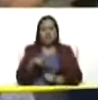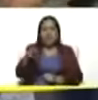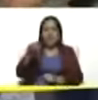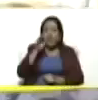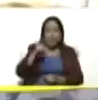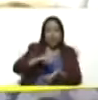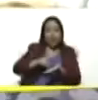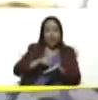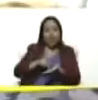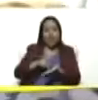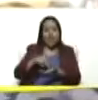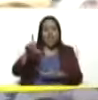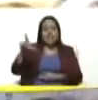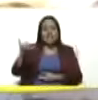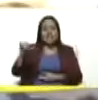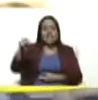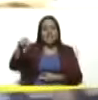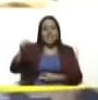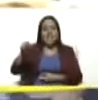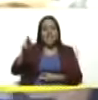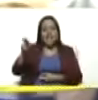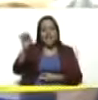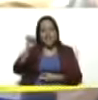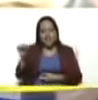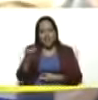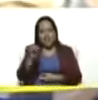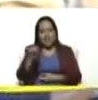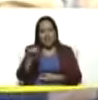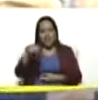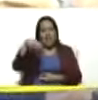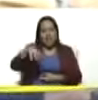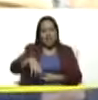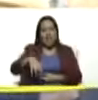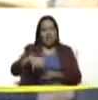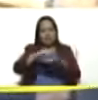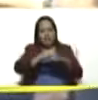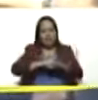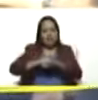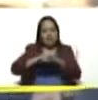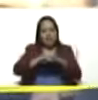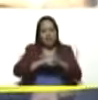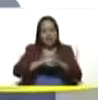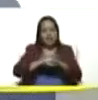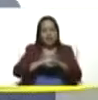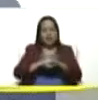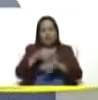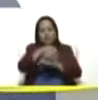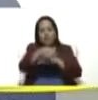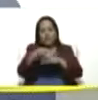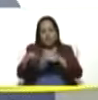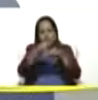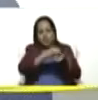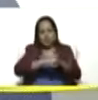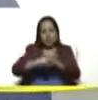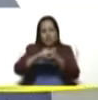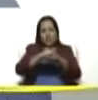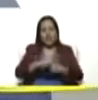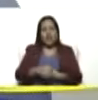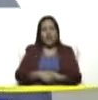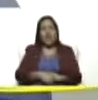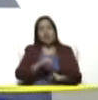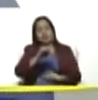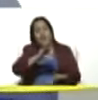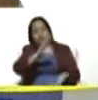de la parroquia Andrés Linares, sector Los Llanitos, del estado de Trujillo, municipio de Trujillo. Trujillo, ¿ah? La capital.